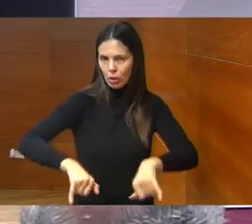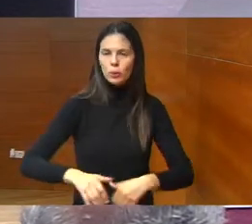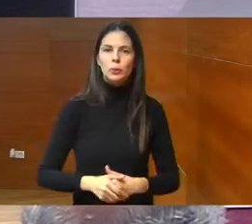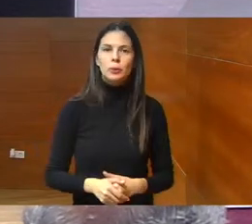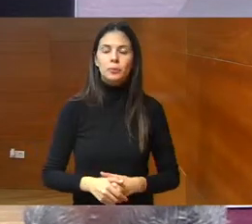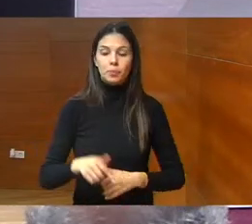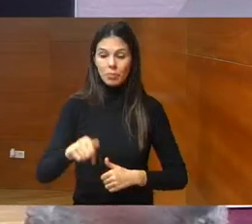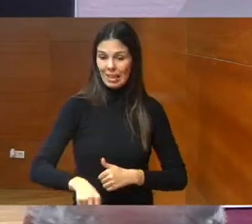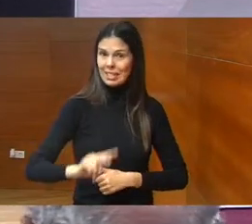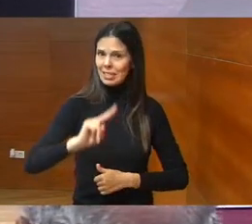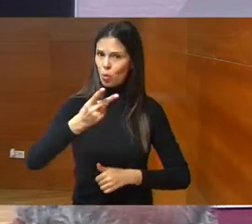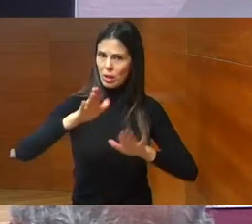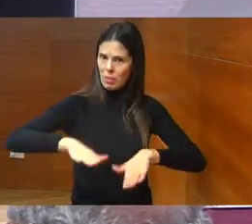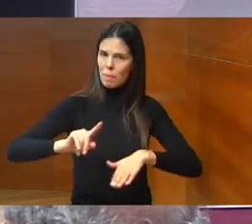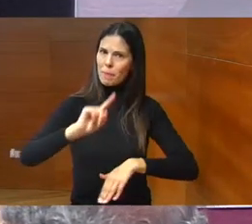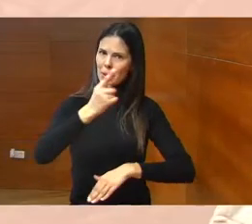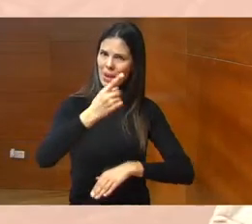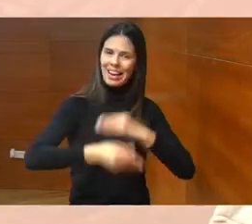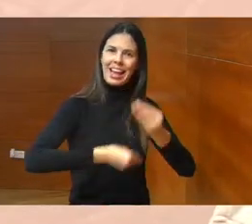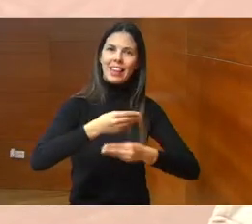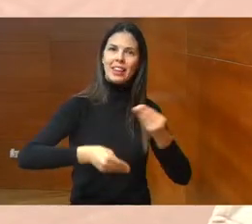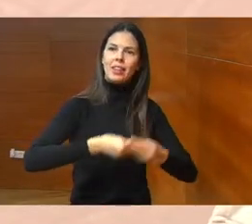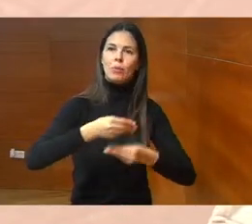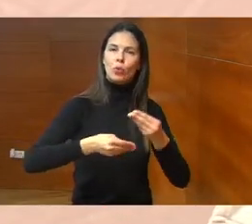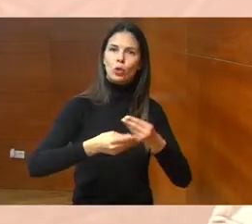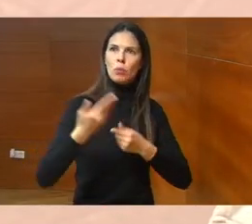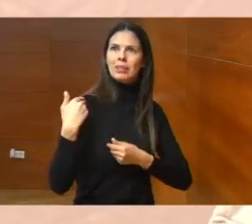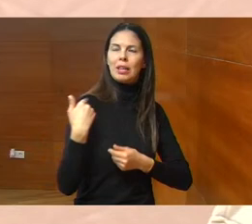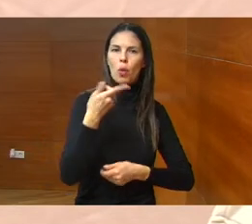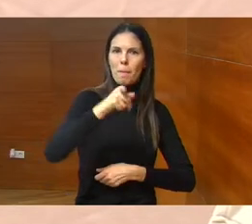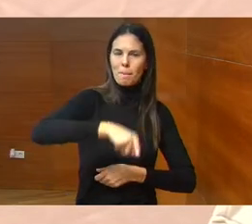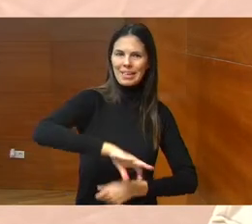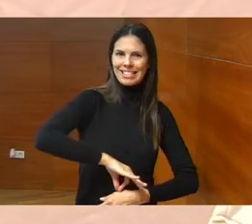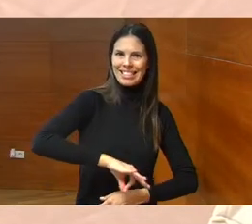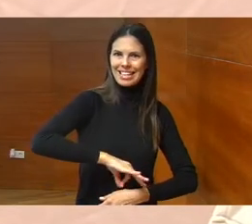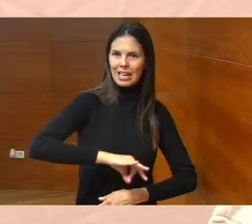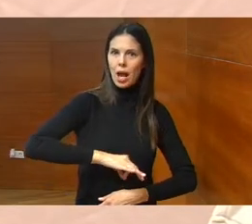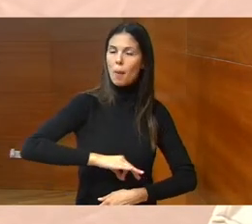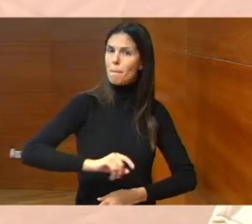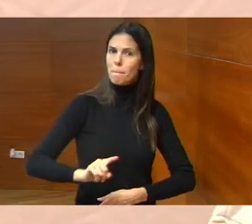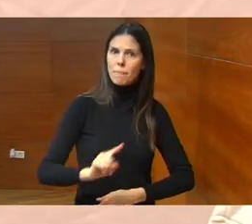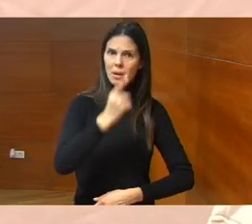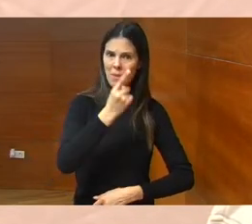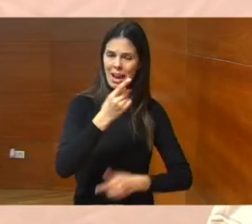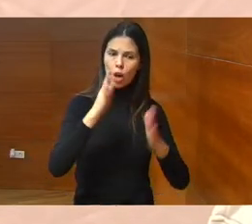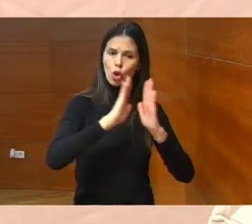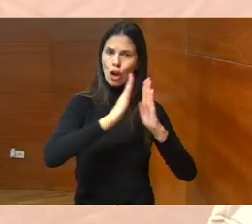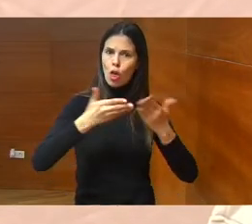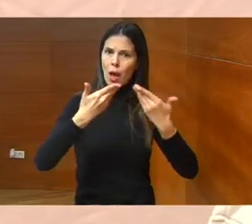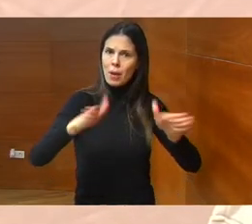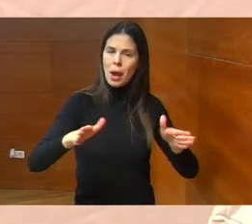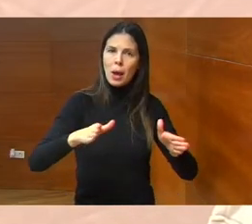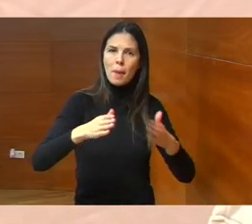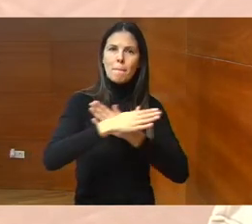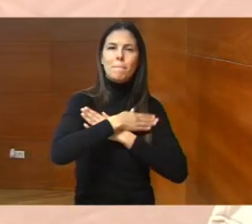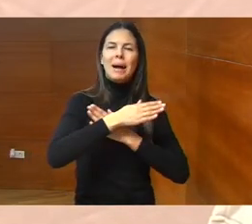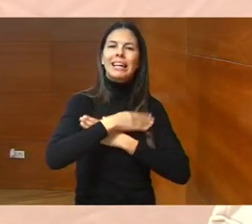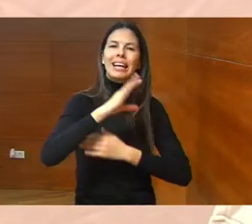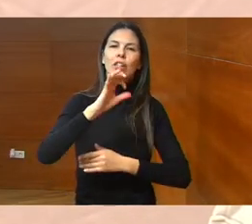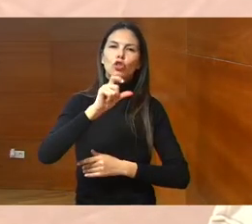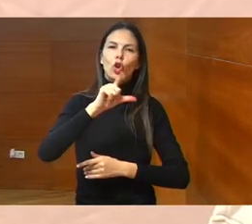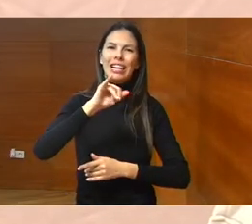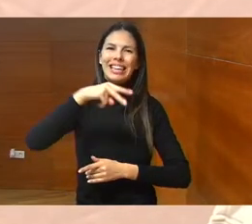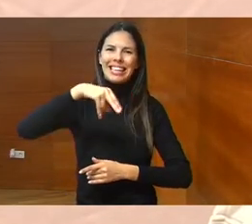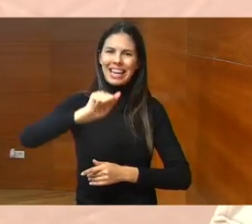segunda parada primera fisimos la no es pasado mes de cianeirofo y abrimos a colección con María solía en